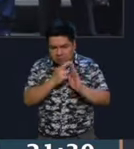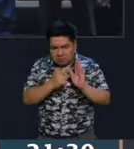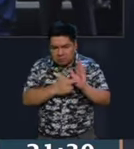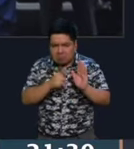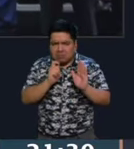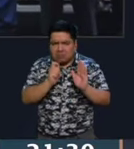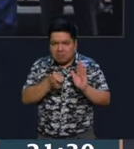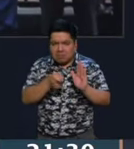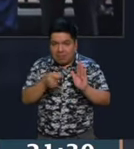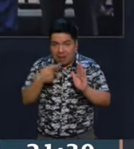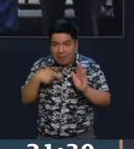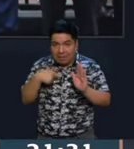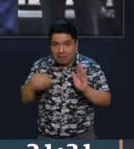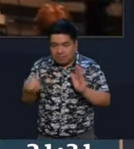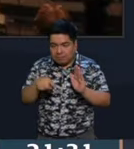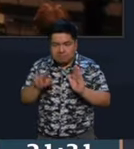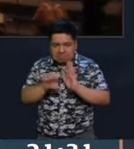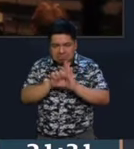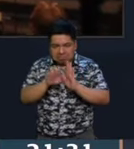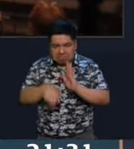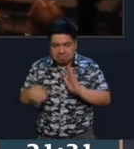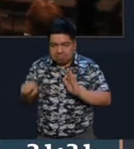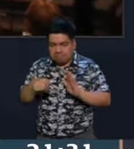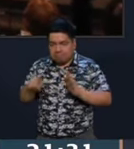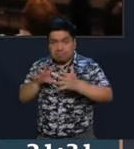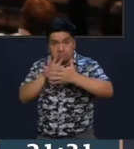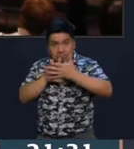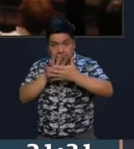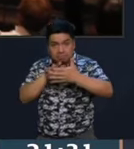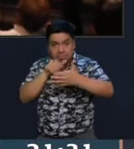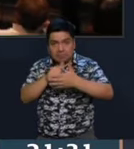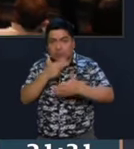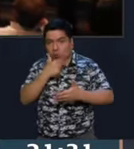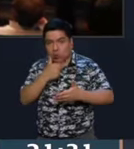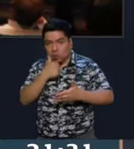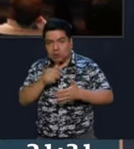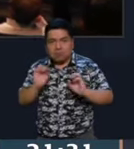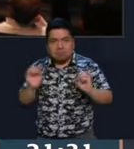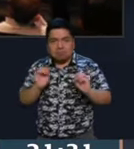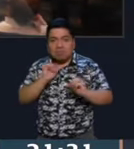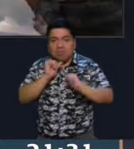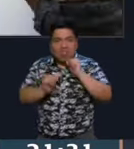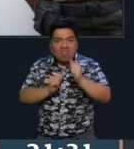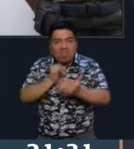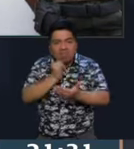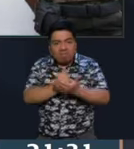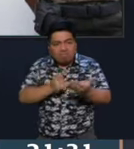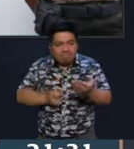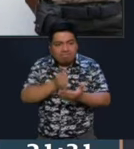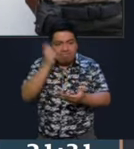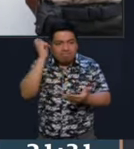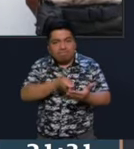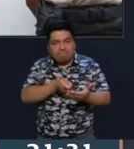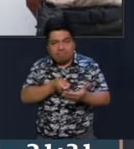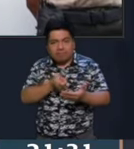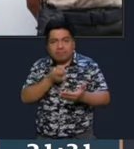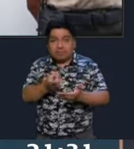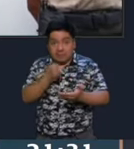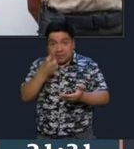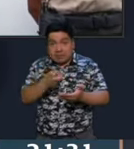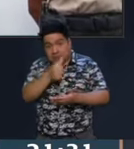como de la Corte Interamericana de Derechos Humanos. Las medidas cautelares, para quienes nos escuchan, se otorgan cuando